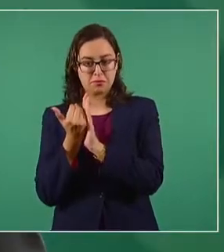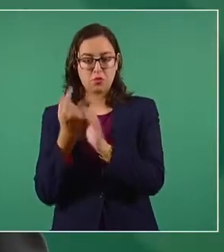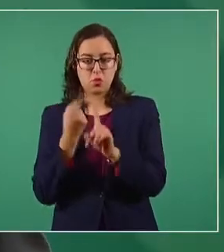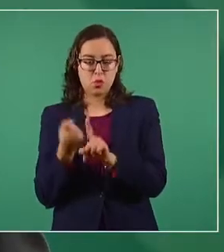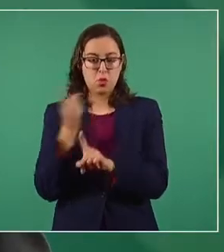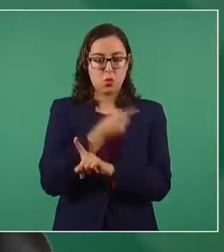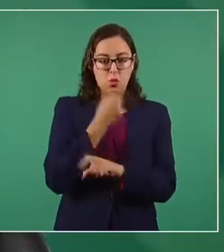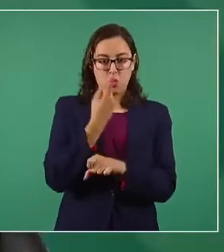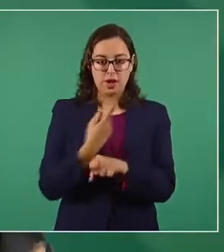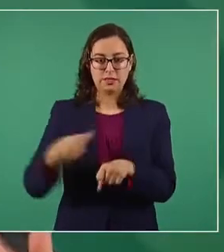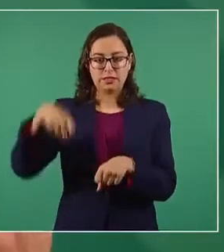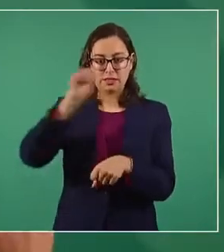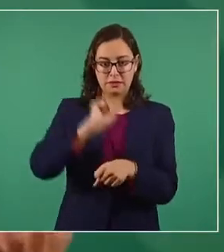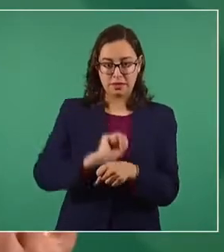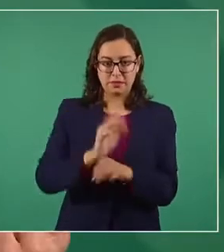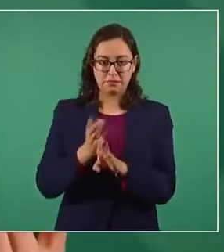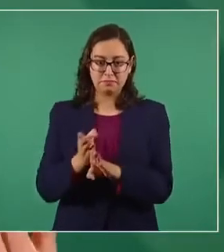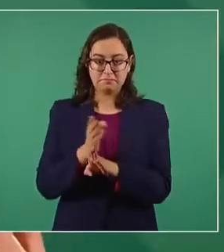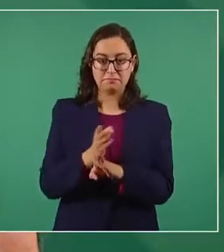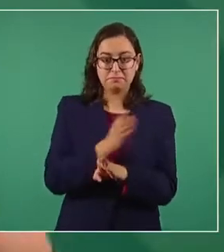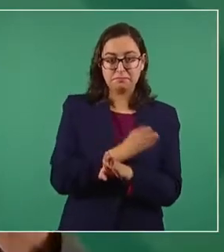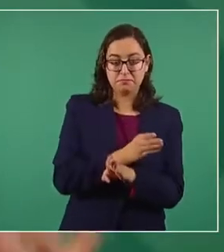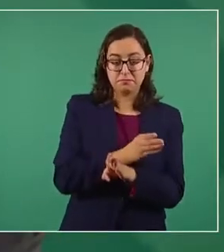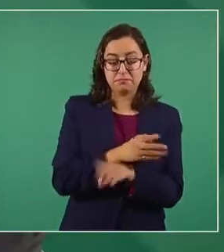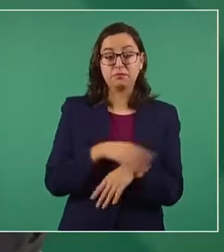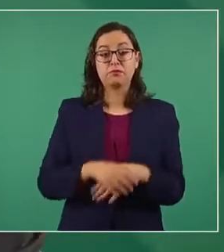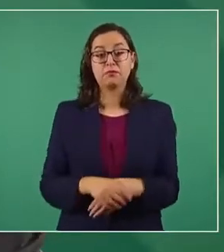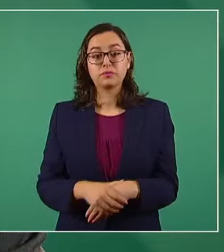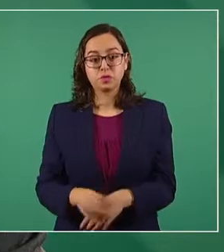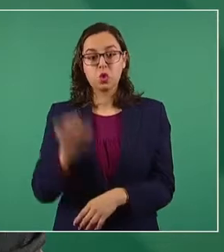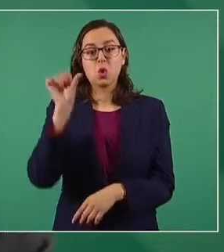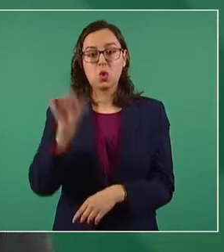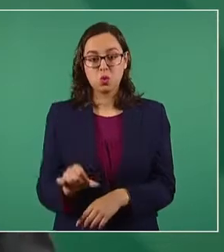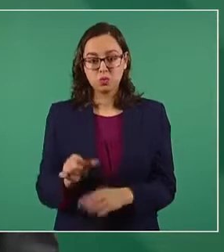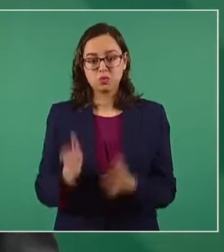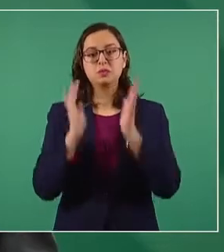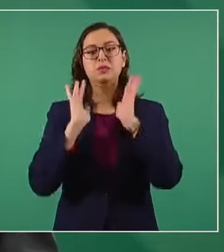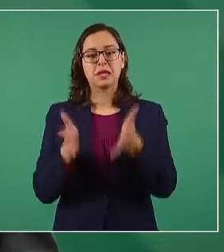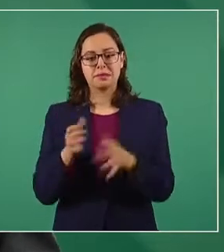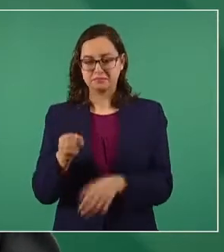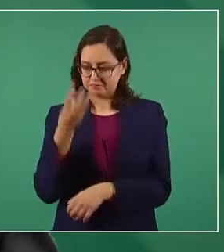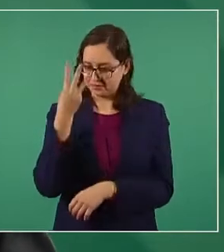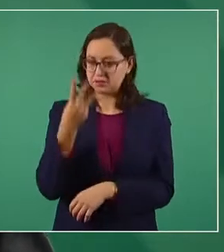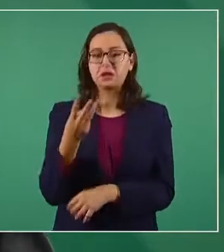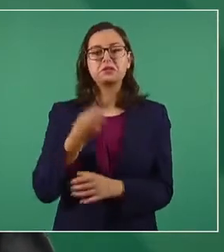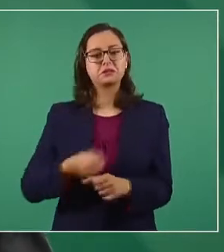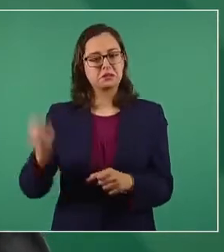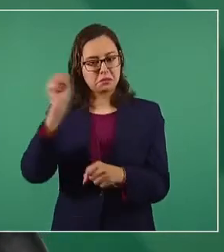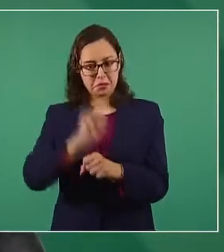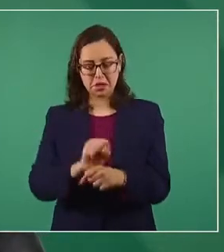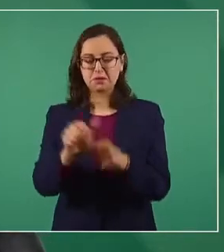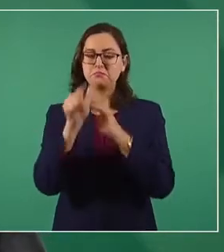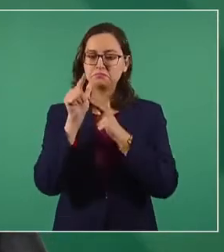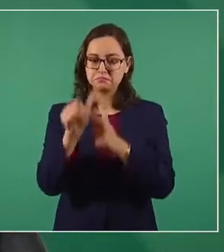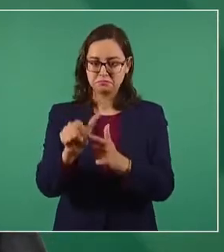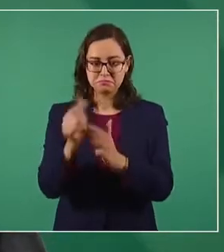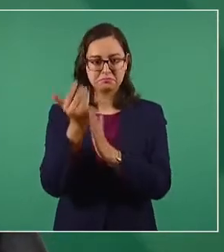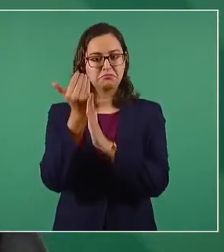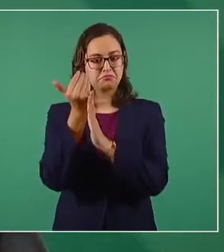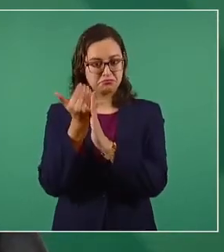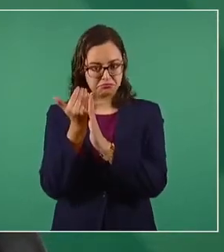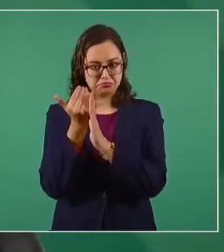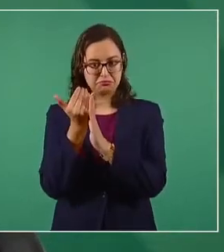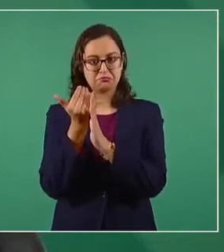previa. Hoy comento que tenemos 3 semanas consecutivas y que la reducción de